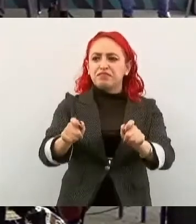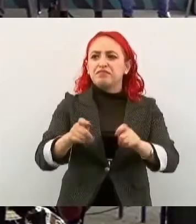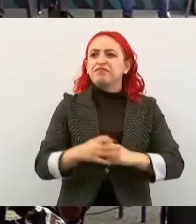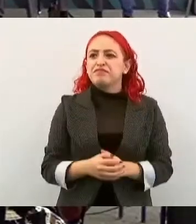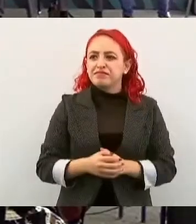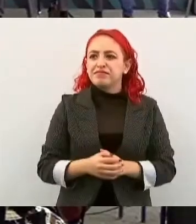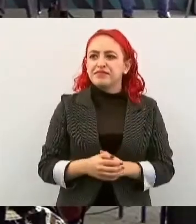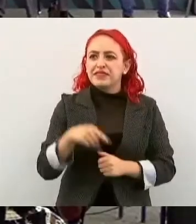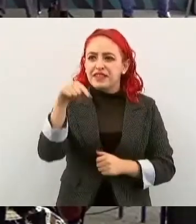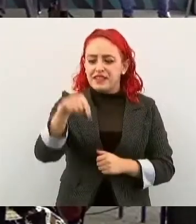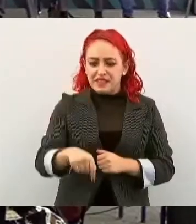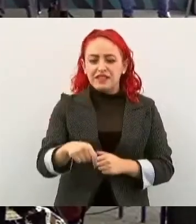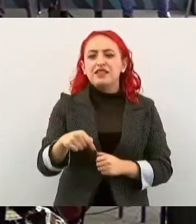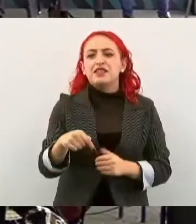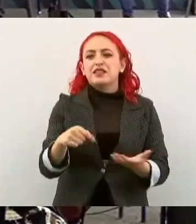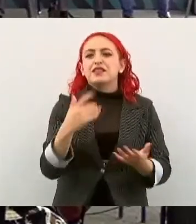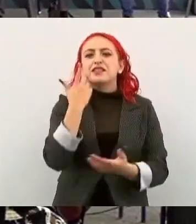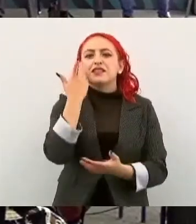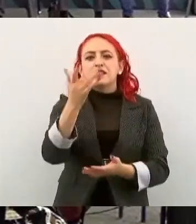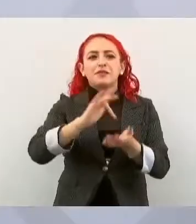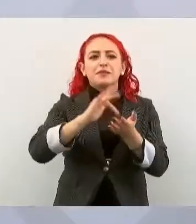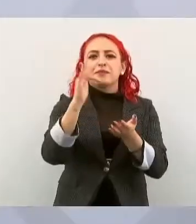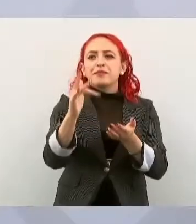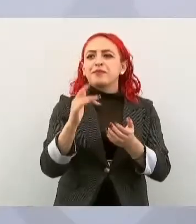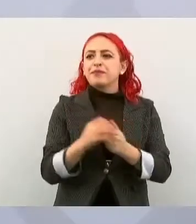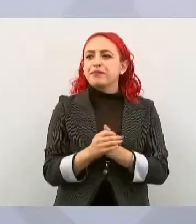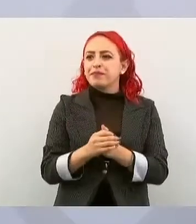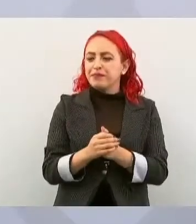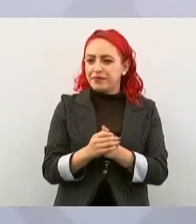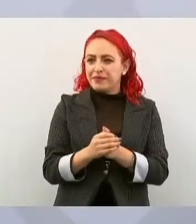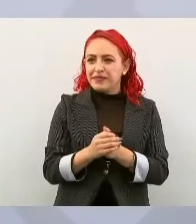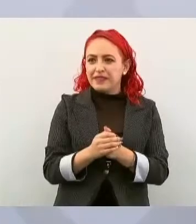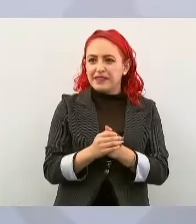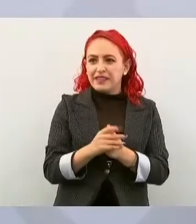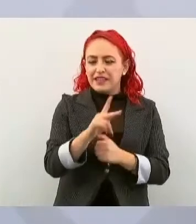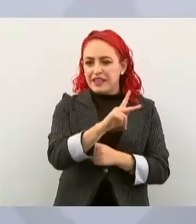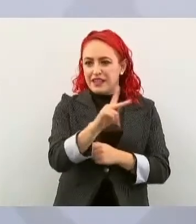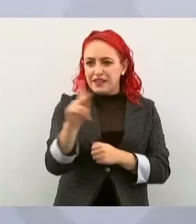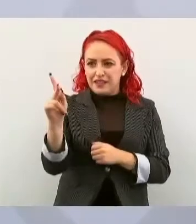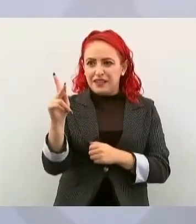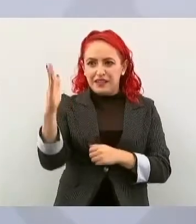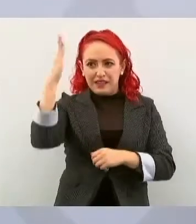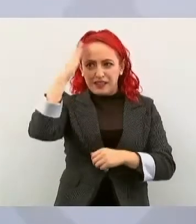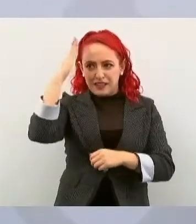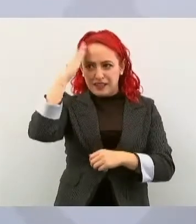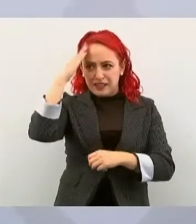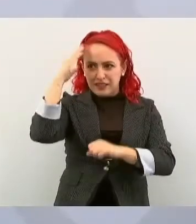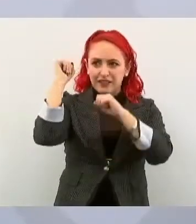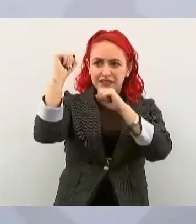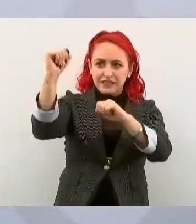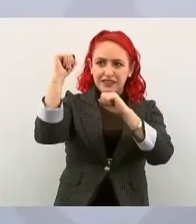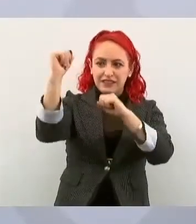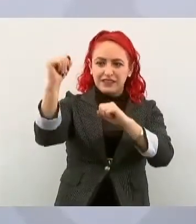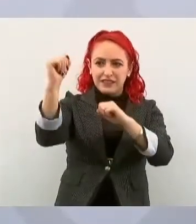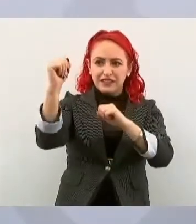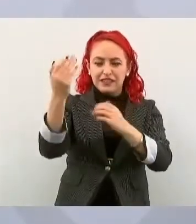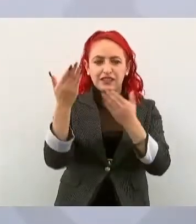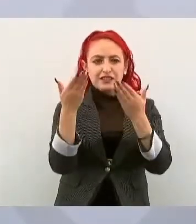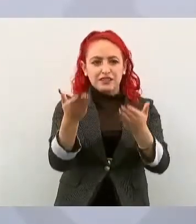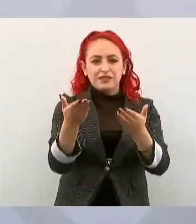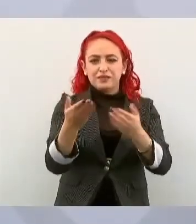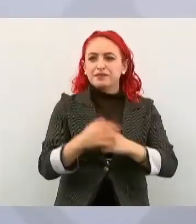Y aquí quiero agradecer a los dirigentes sindicales,